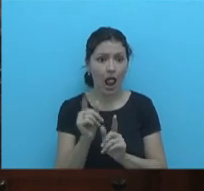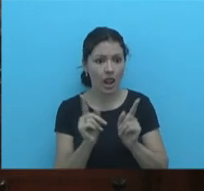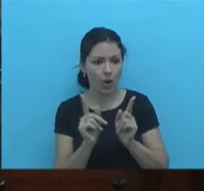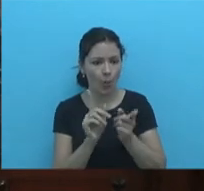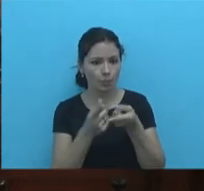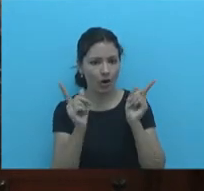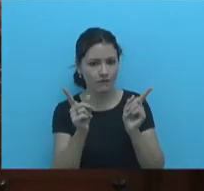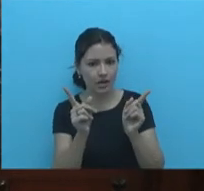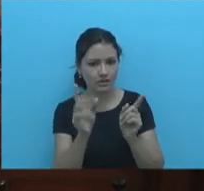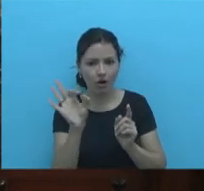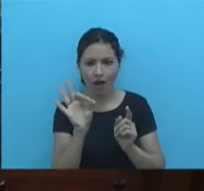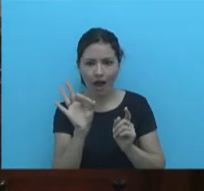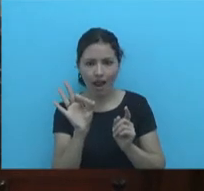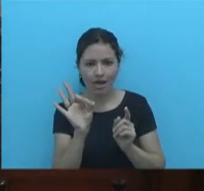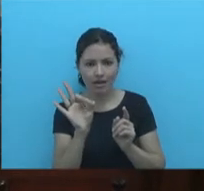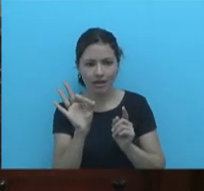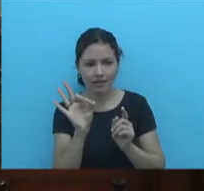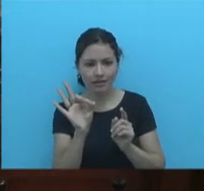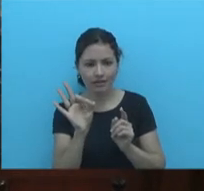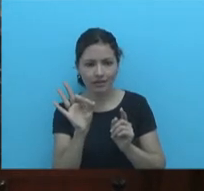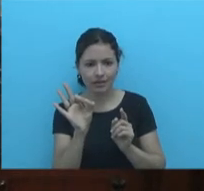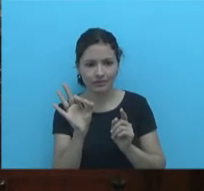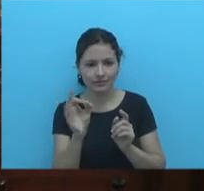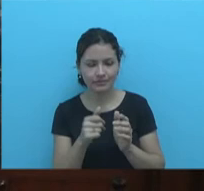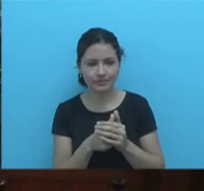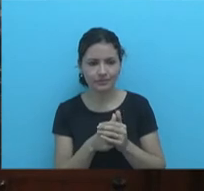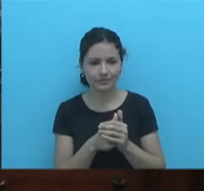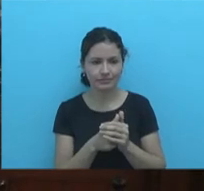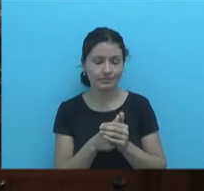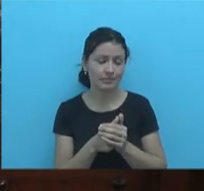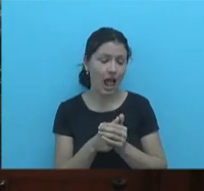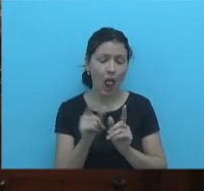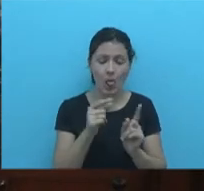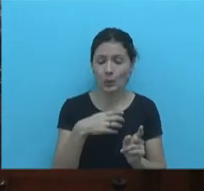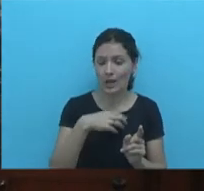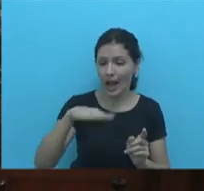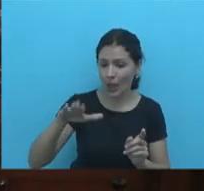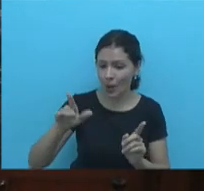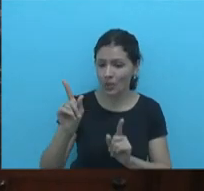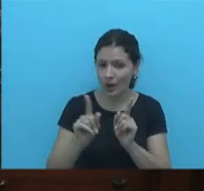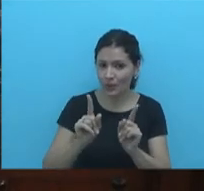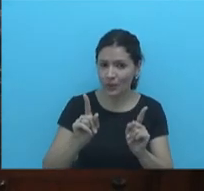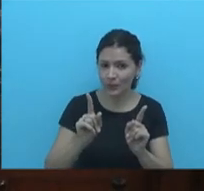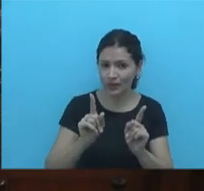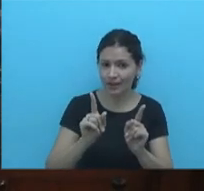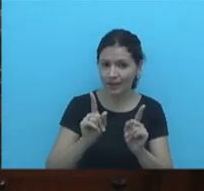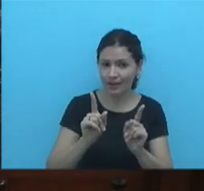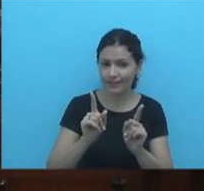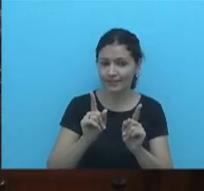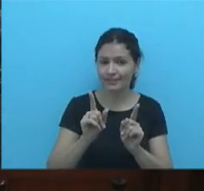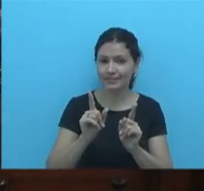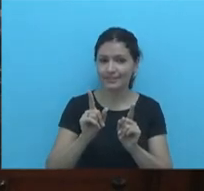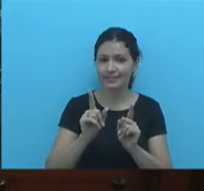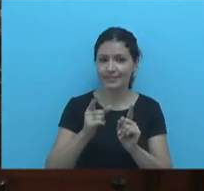o alguien quiere, o algún alumno también, o algún diputado que hoy está acá,